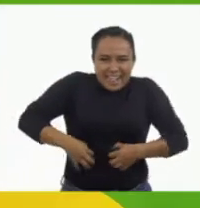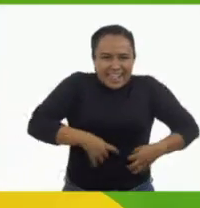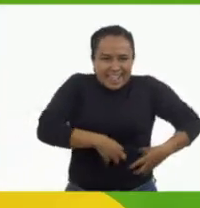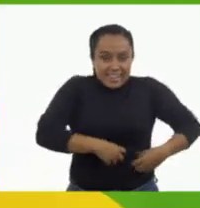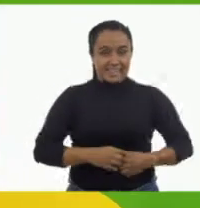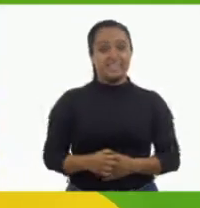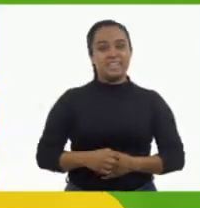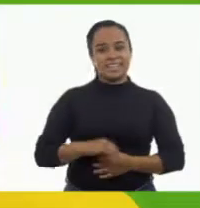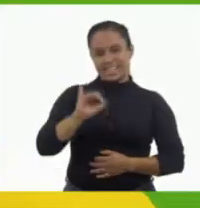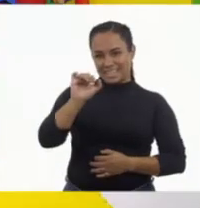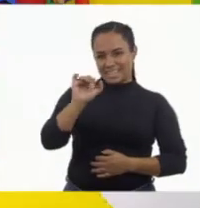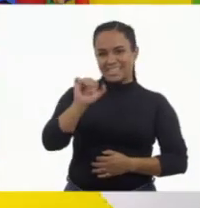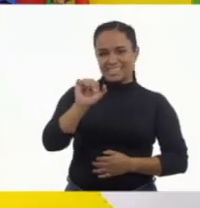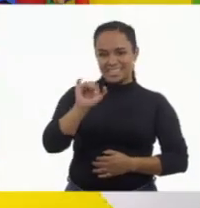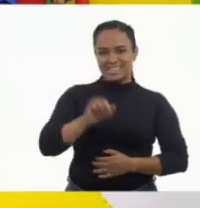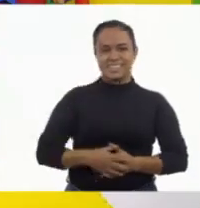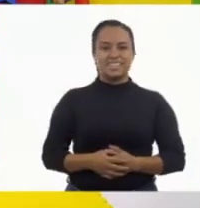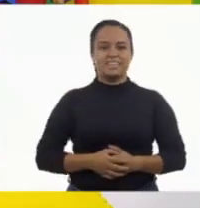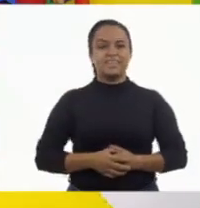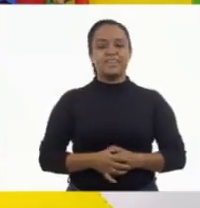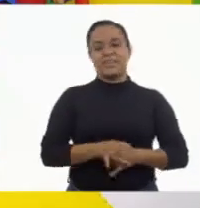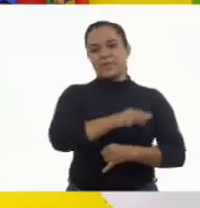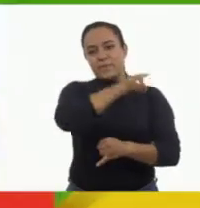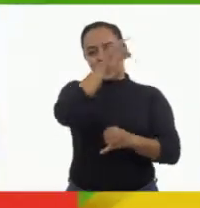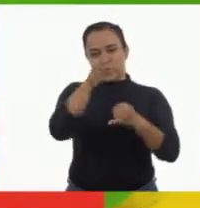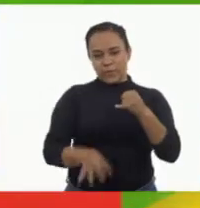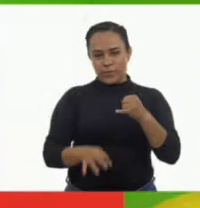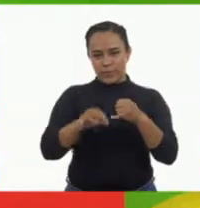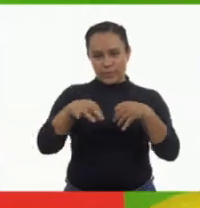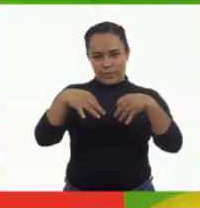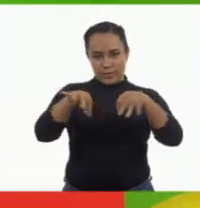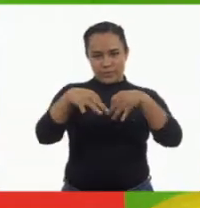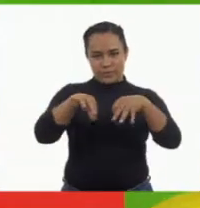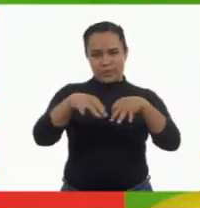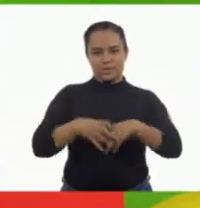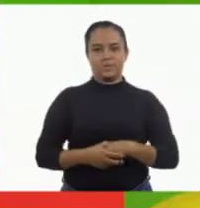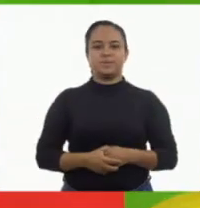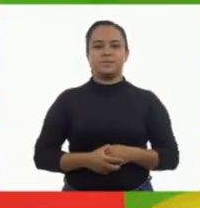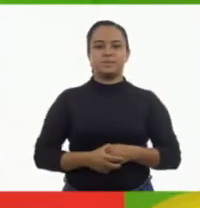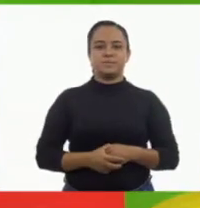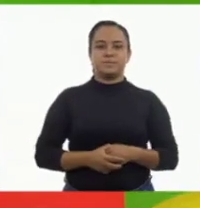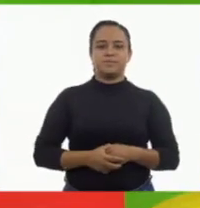Sí. Y último papelito.